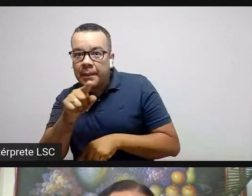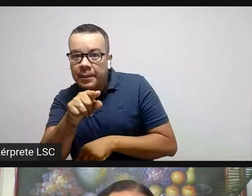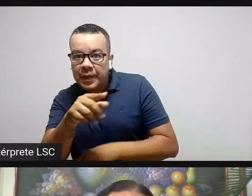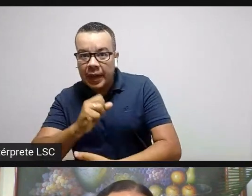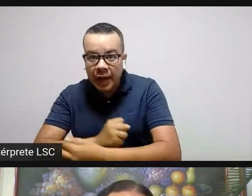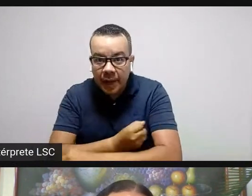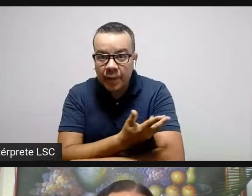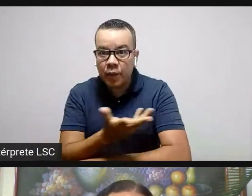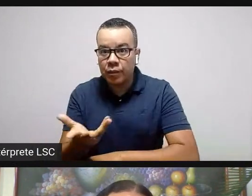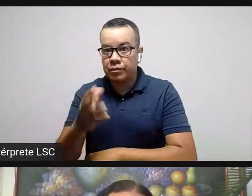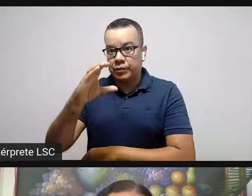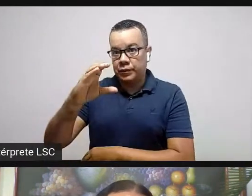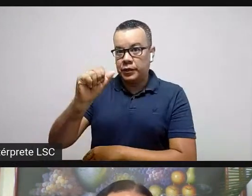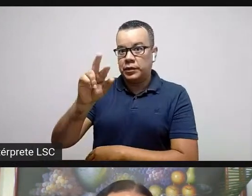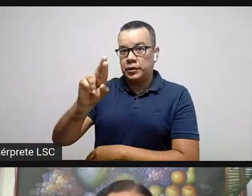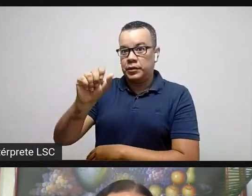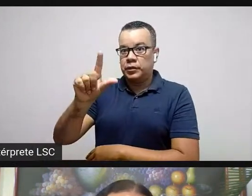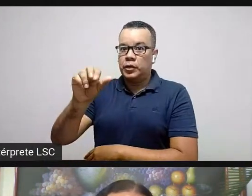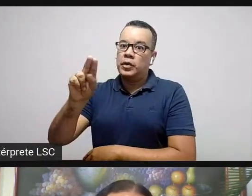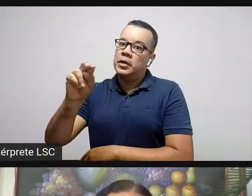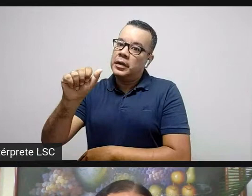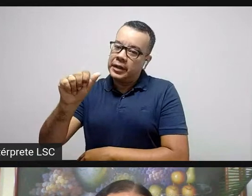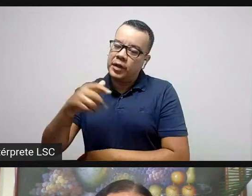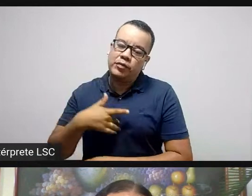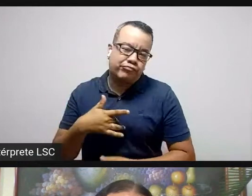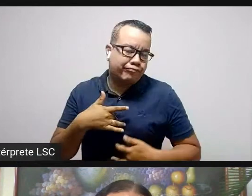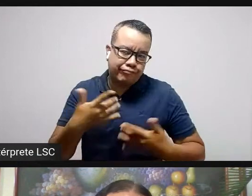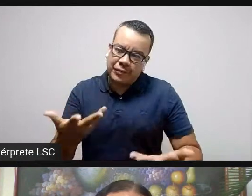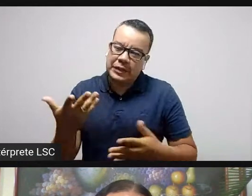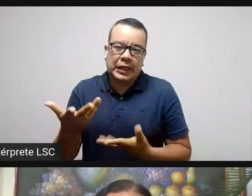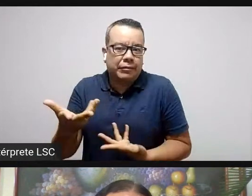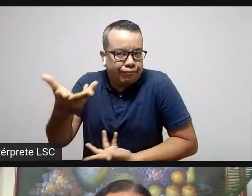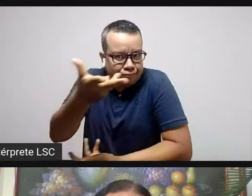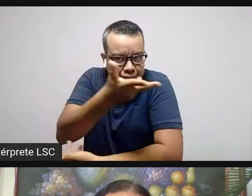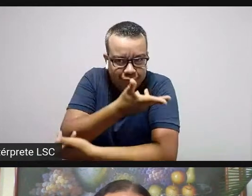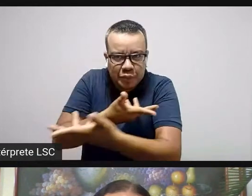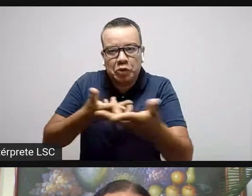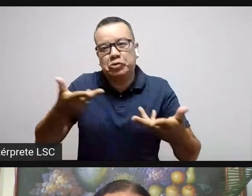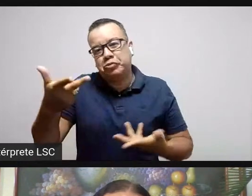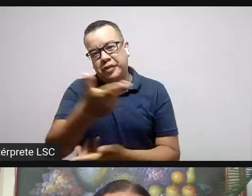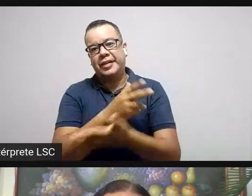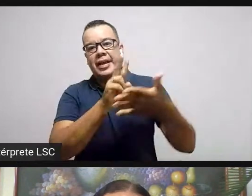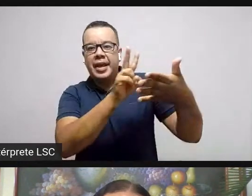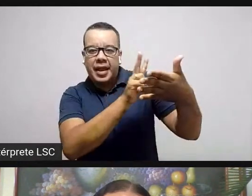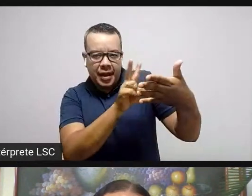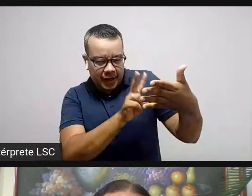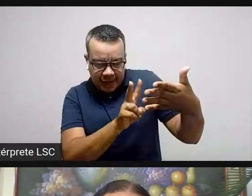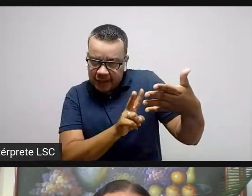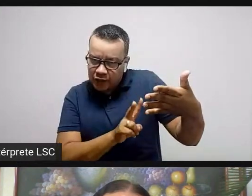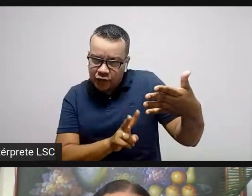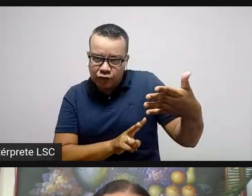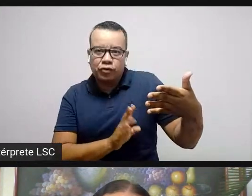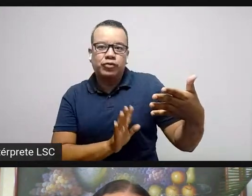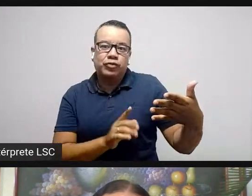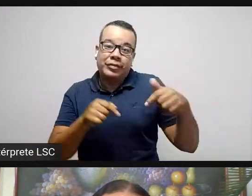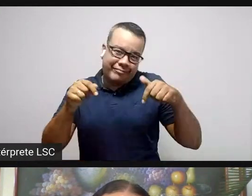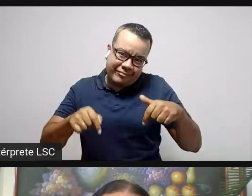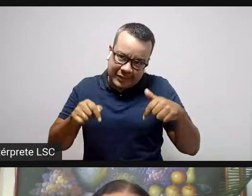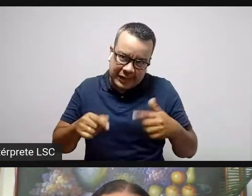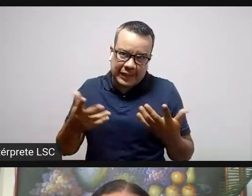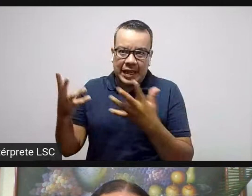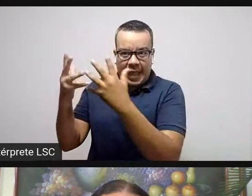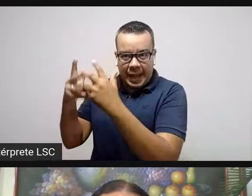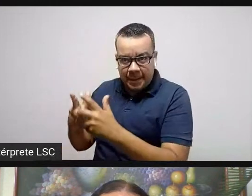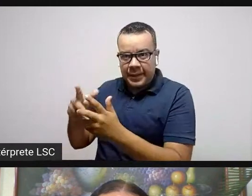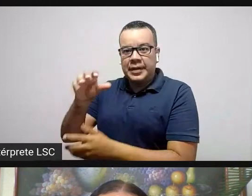con ustedes esta noche de lecturas, el evento que crea la Alianza Francesa